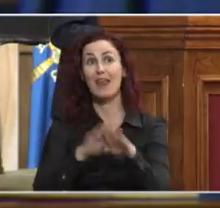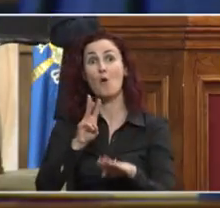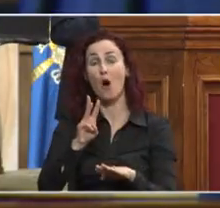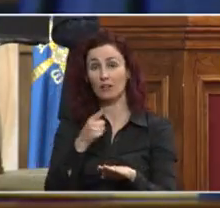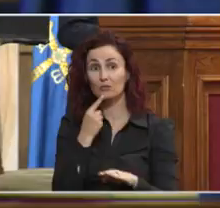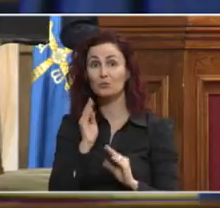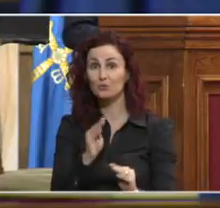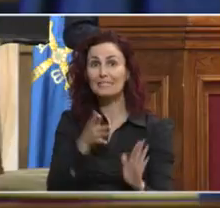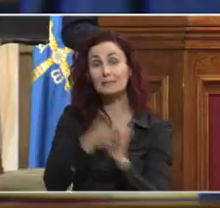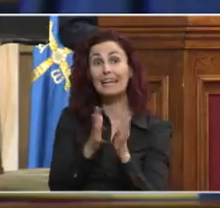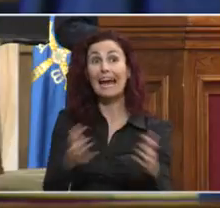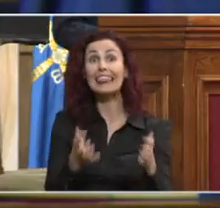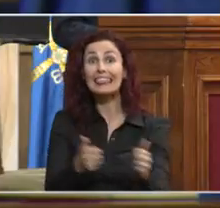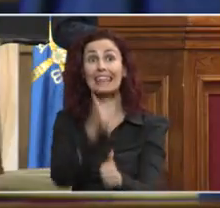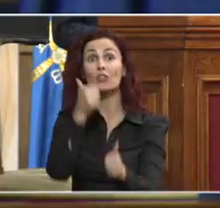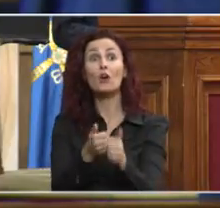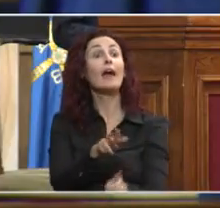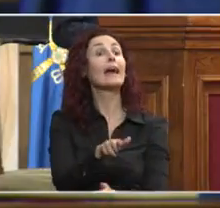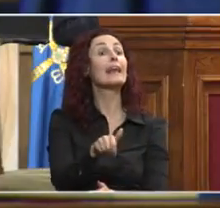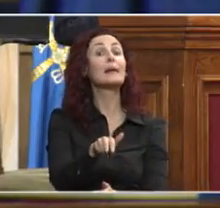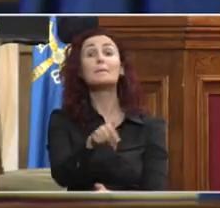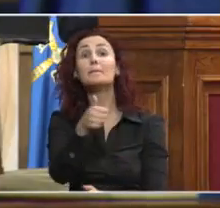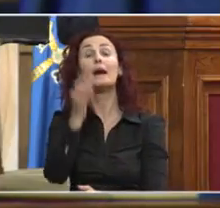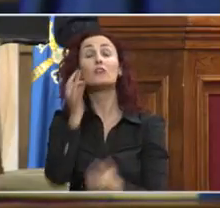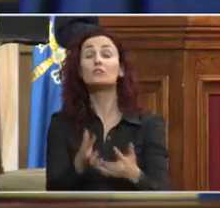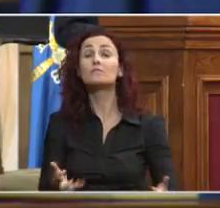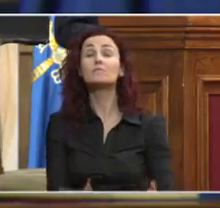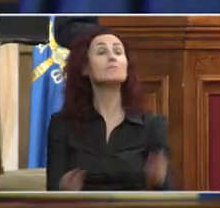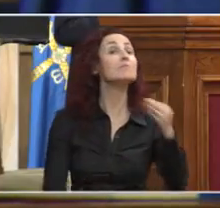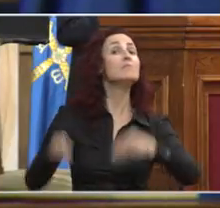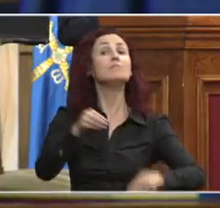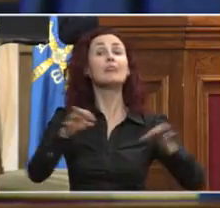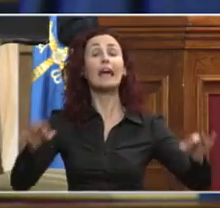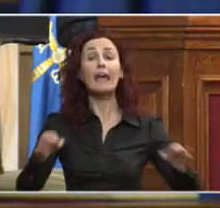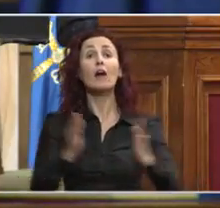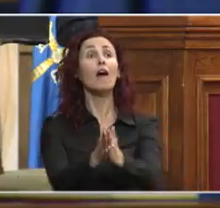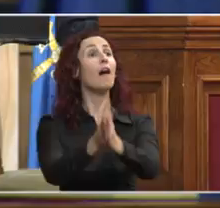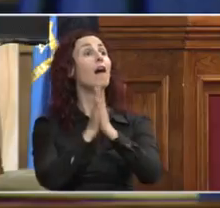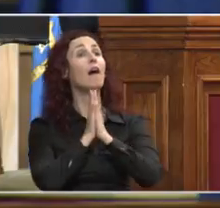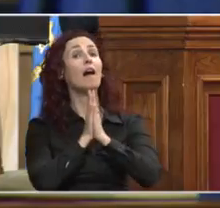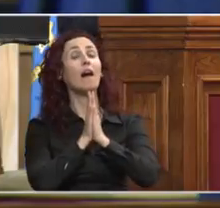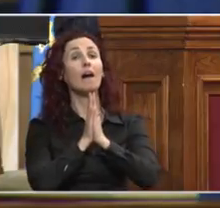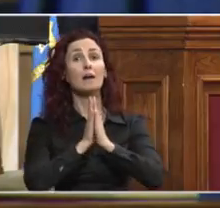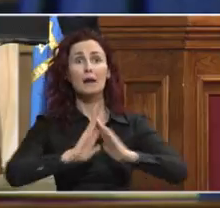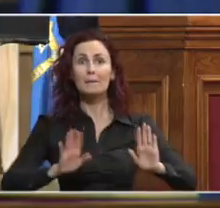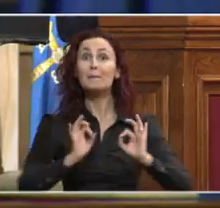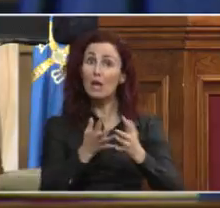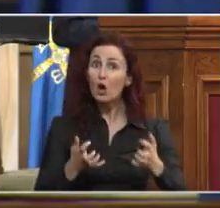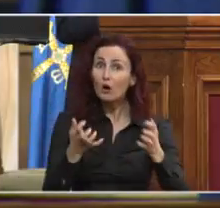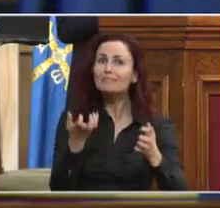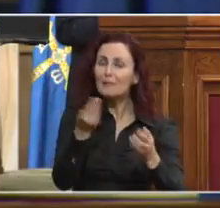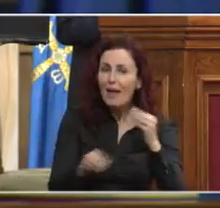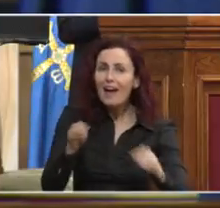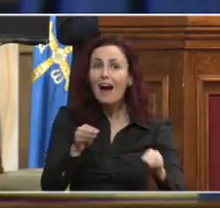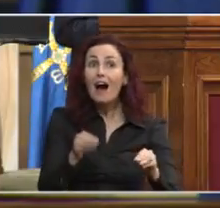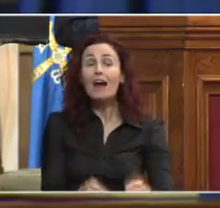que, cito, hermanos, la oración se compone básicamente de ruego y plegaria, pero la oración también se compone